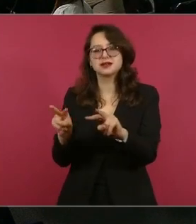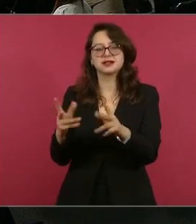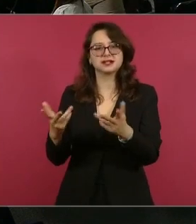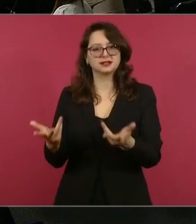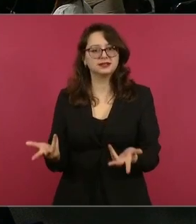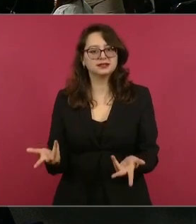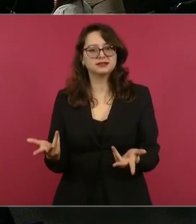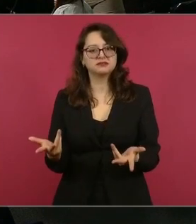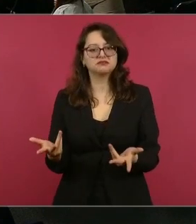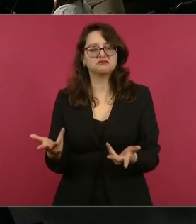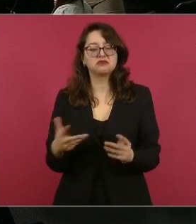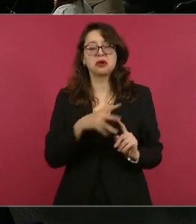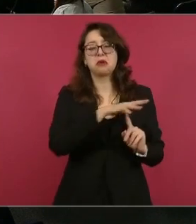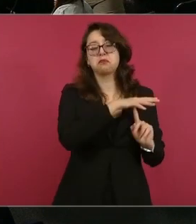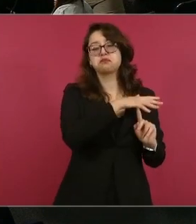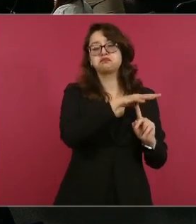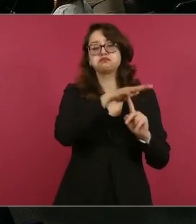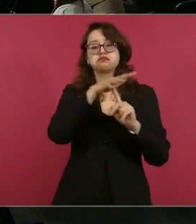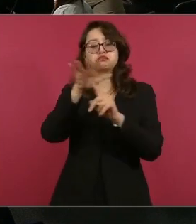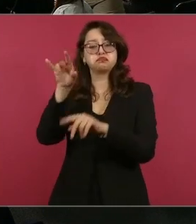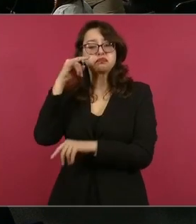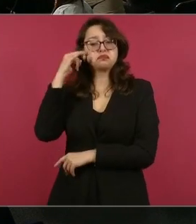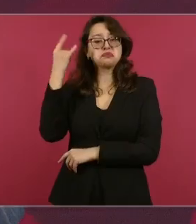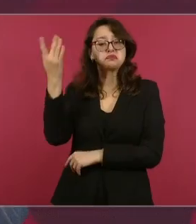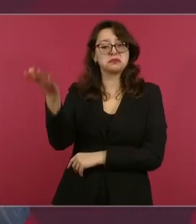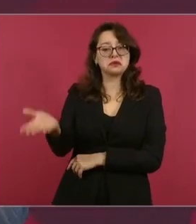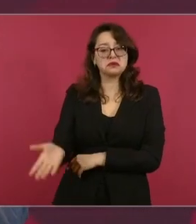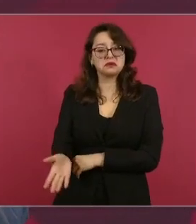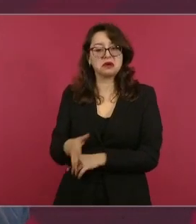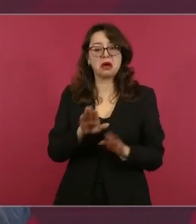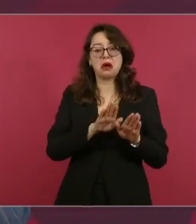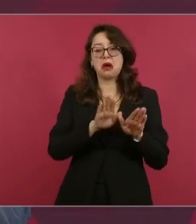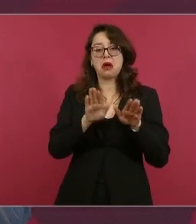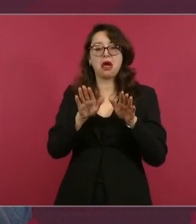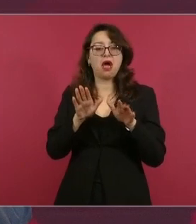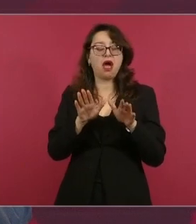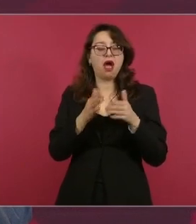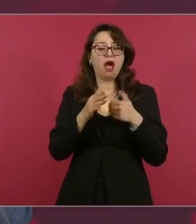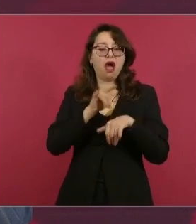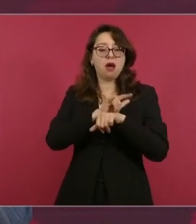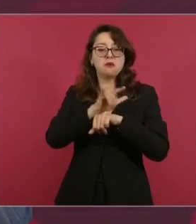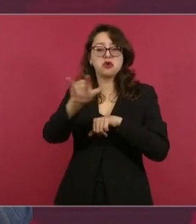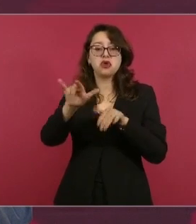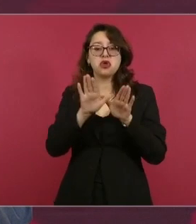Ve uno las casas derrumbadas.